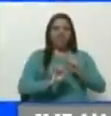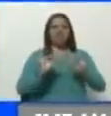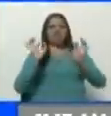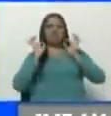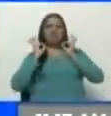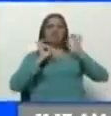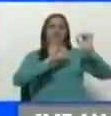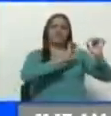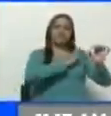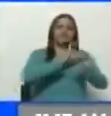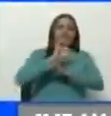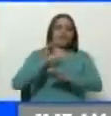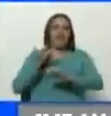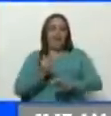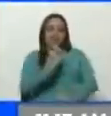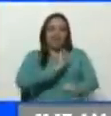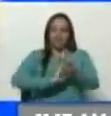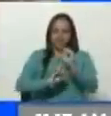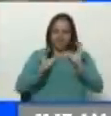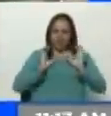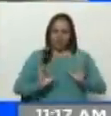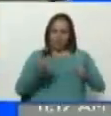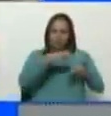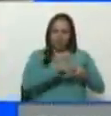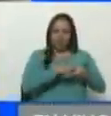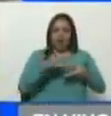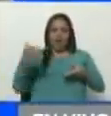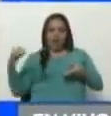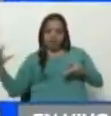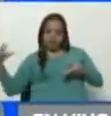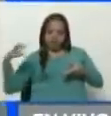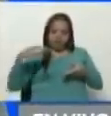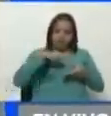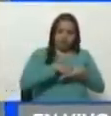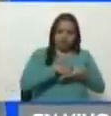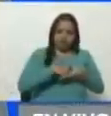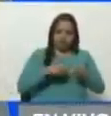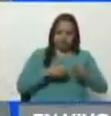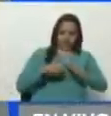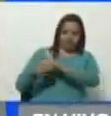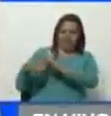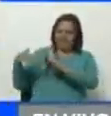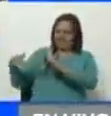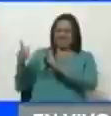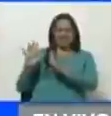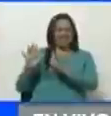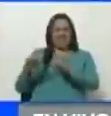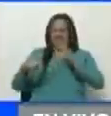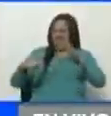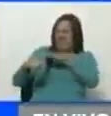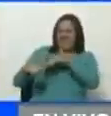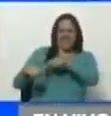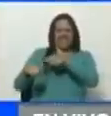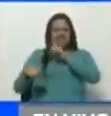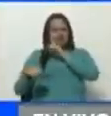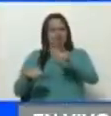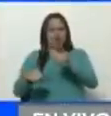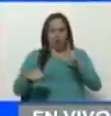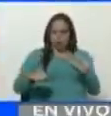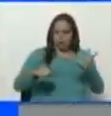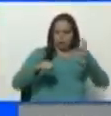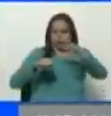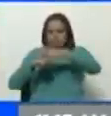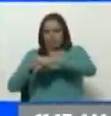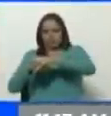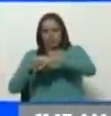cuerpo extraño, el organismo lo identifica, dice, este no es de los nuestros. Lo ataca, lo rodea, lo